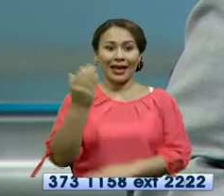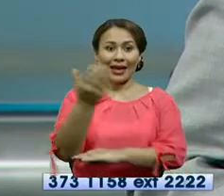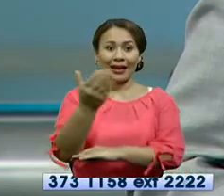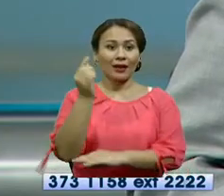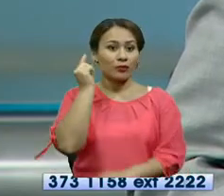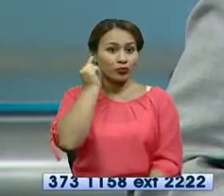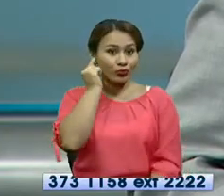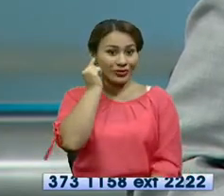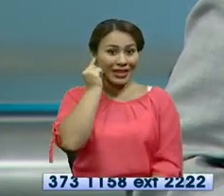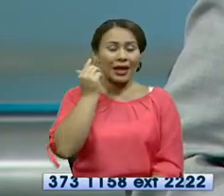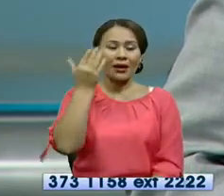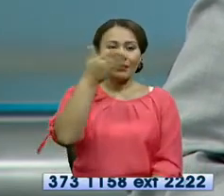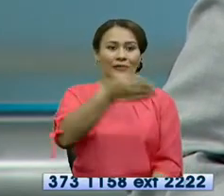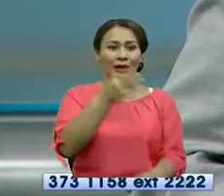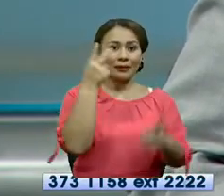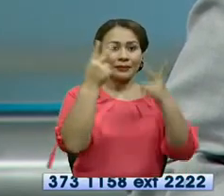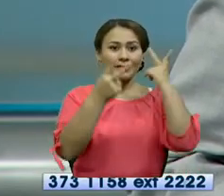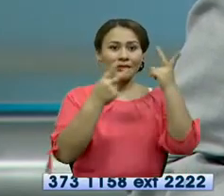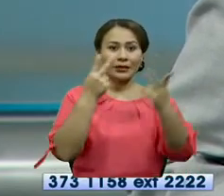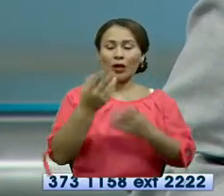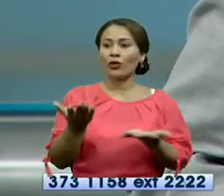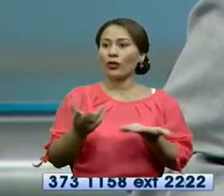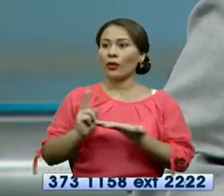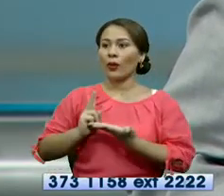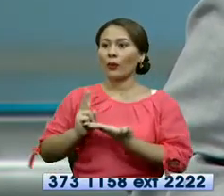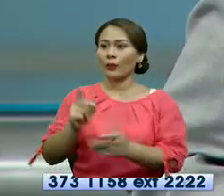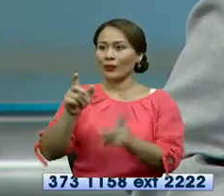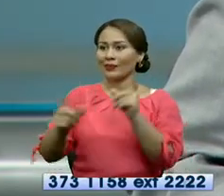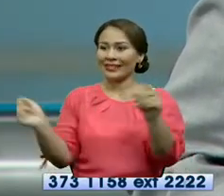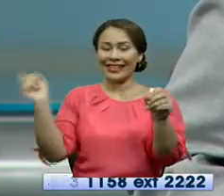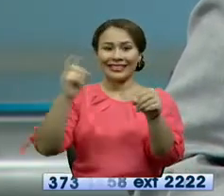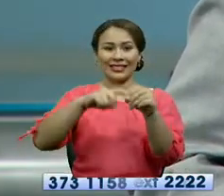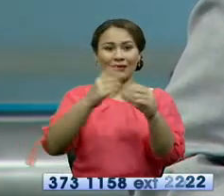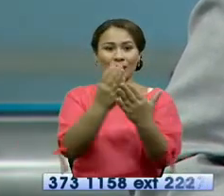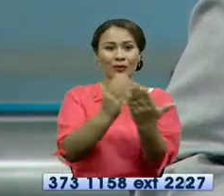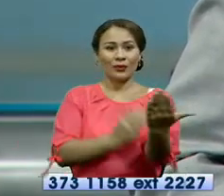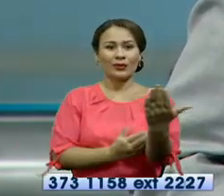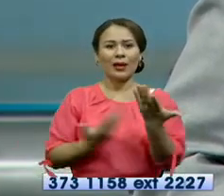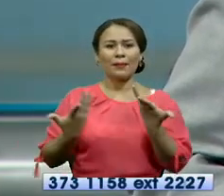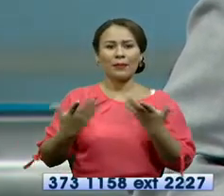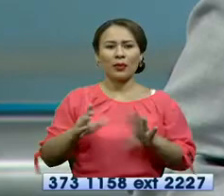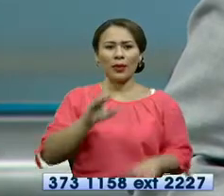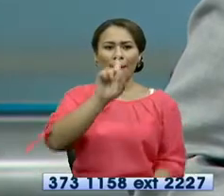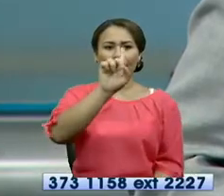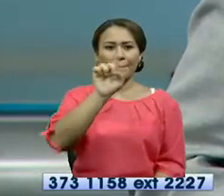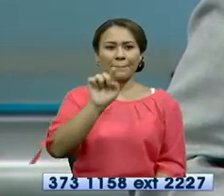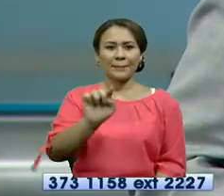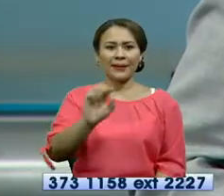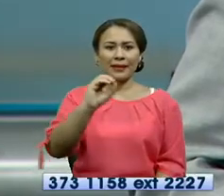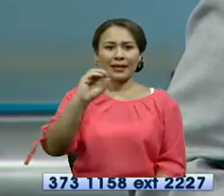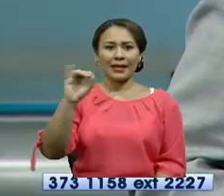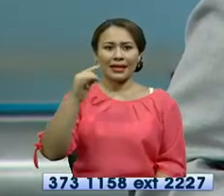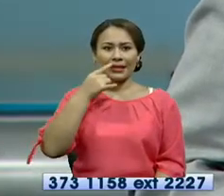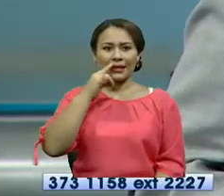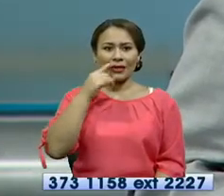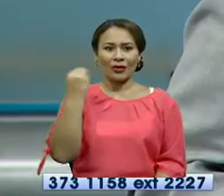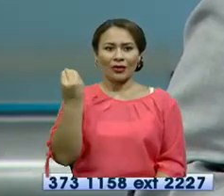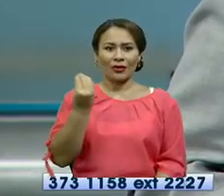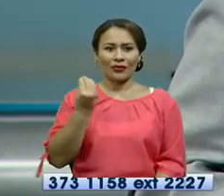el vacacional para el que se inscribieron este año unos 1000 niños y adolescentes. Veamos.